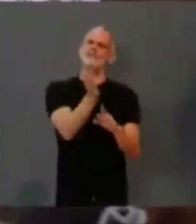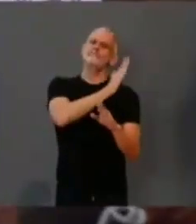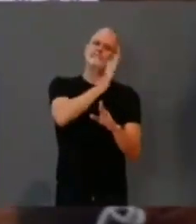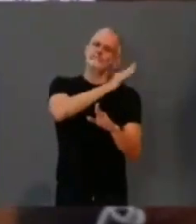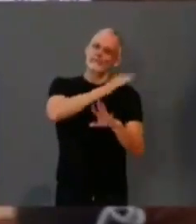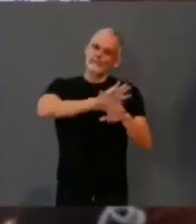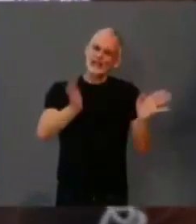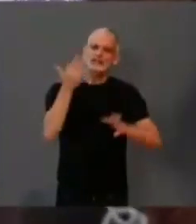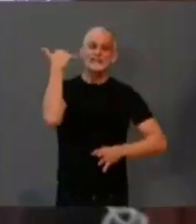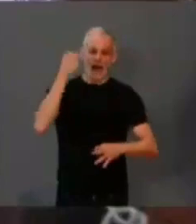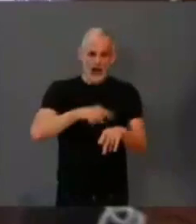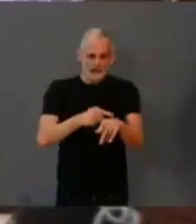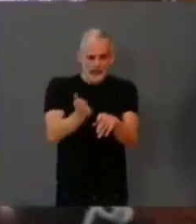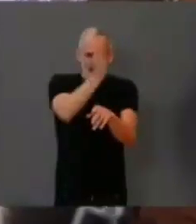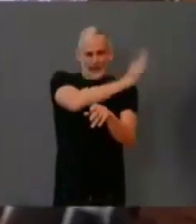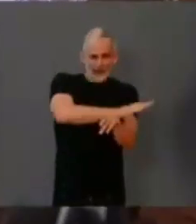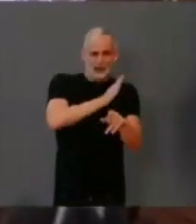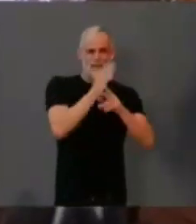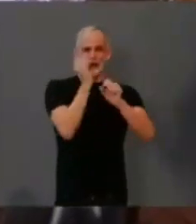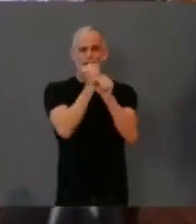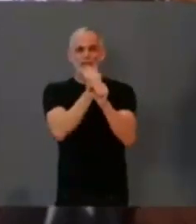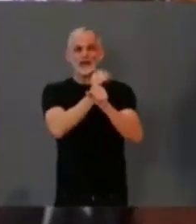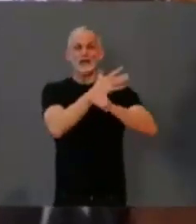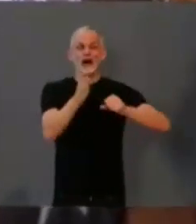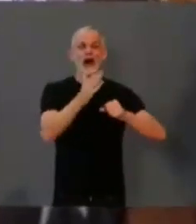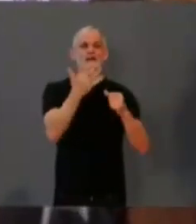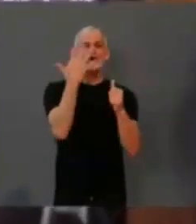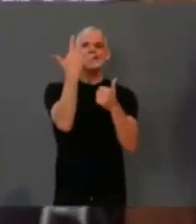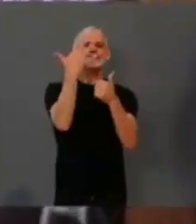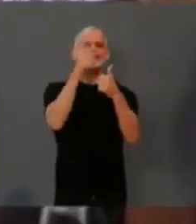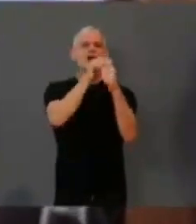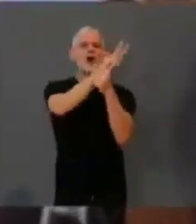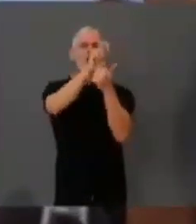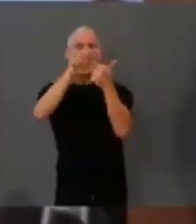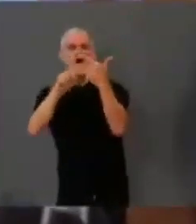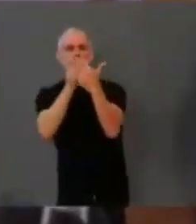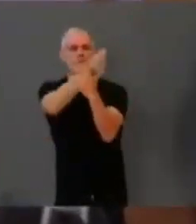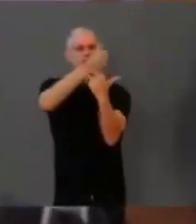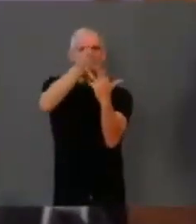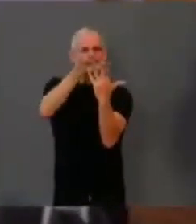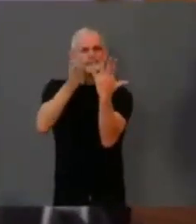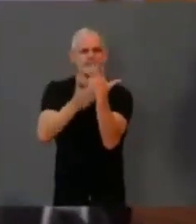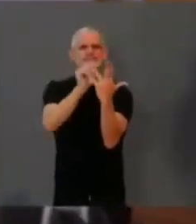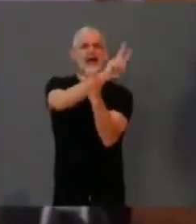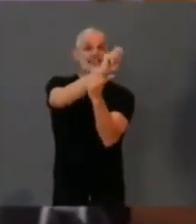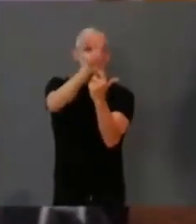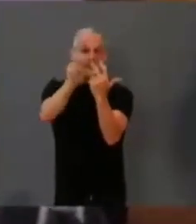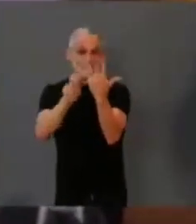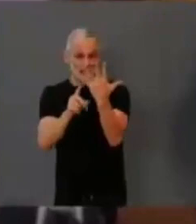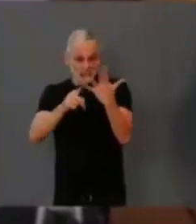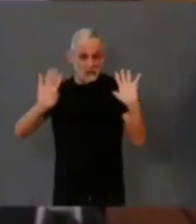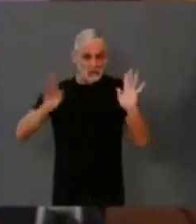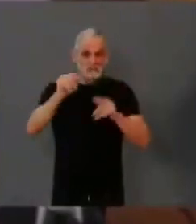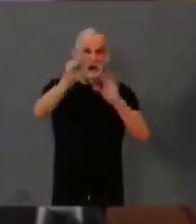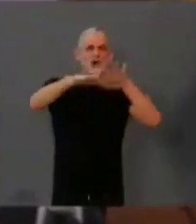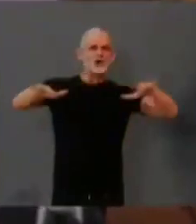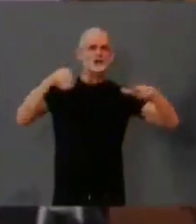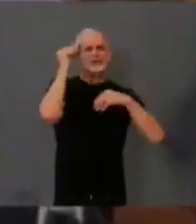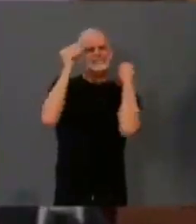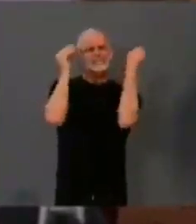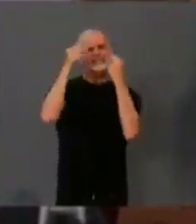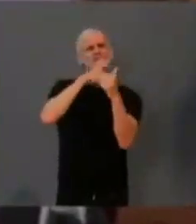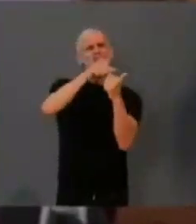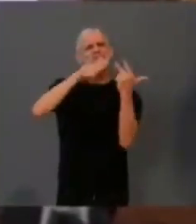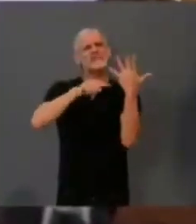ya hace un tiempo que vienen trabajando en cinco ejes centrales los temas que a ellos principalmente lo preocupan para